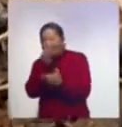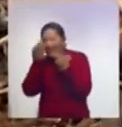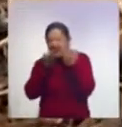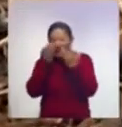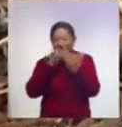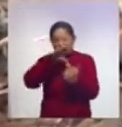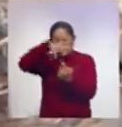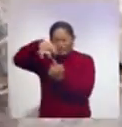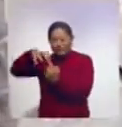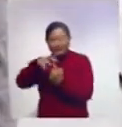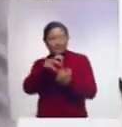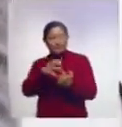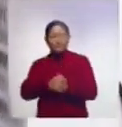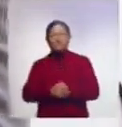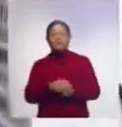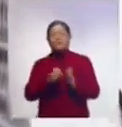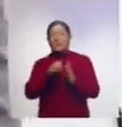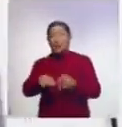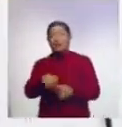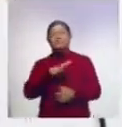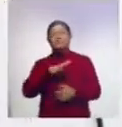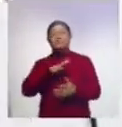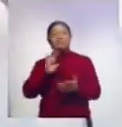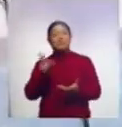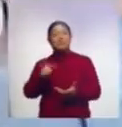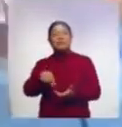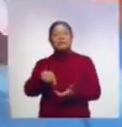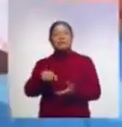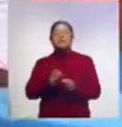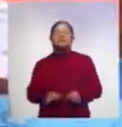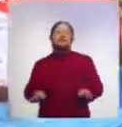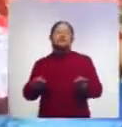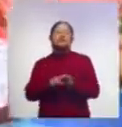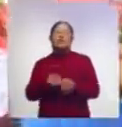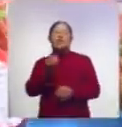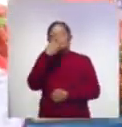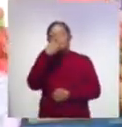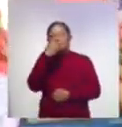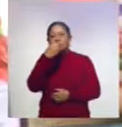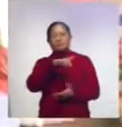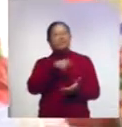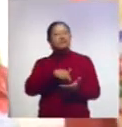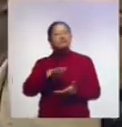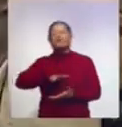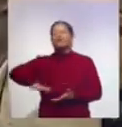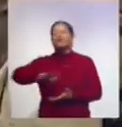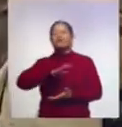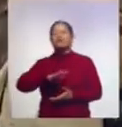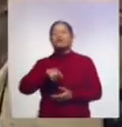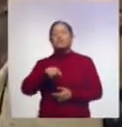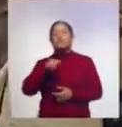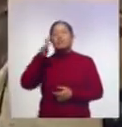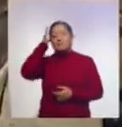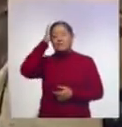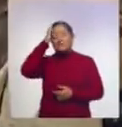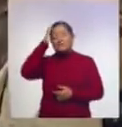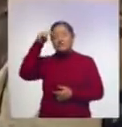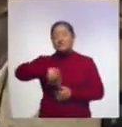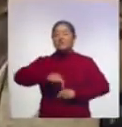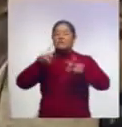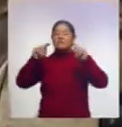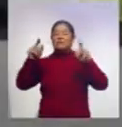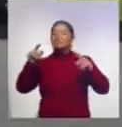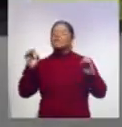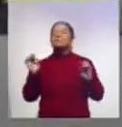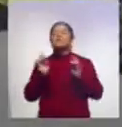el caso de los hongos, que se han convertido en un ingrediente importante de la gastronomía local y protagonistas de este Tlaxcala